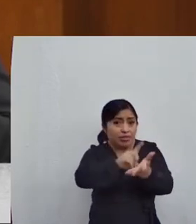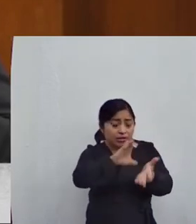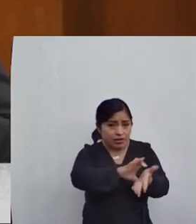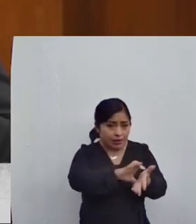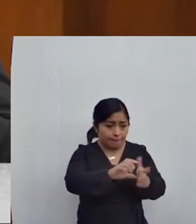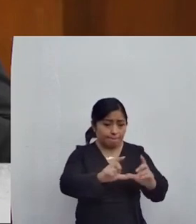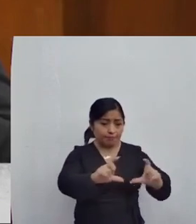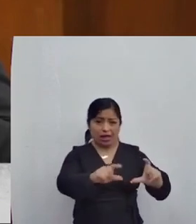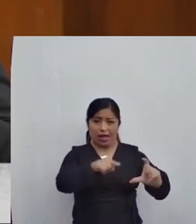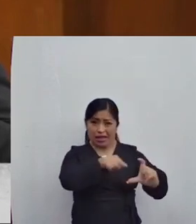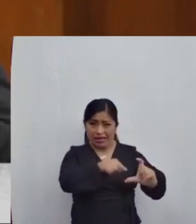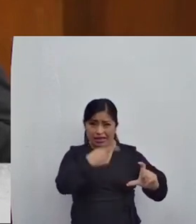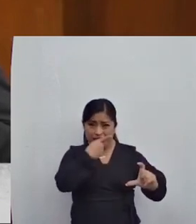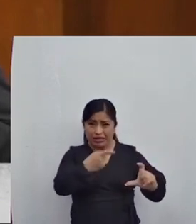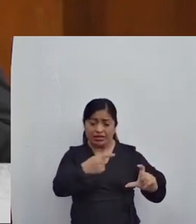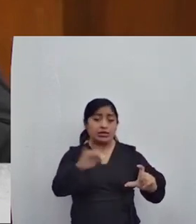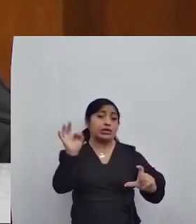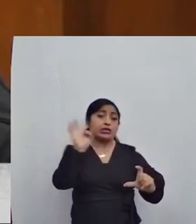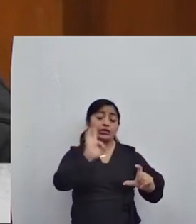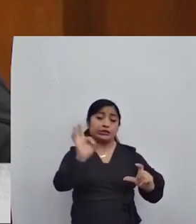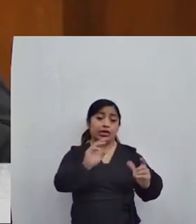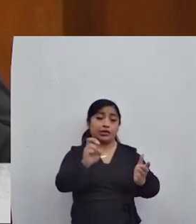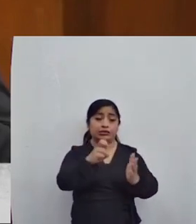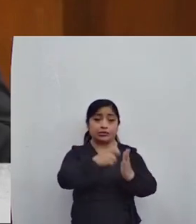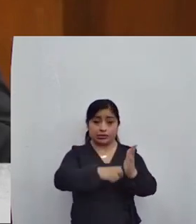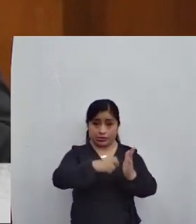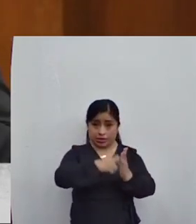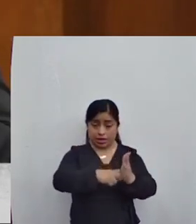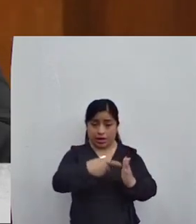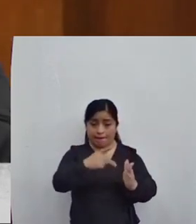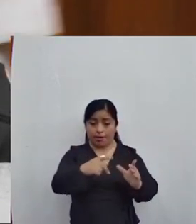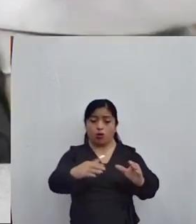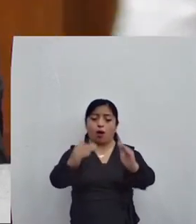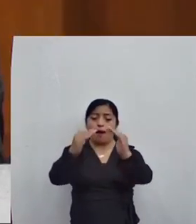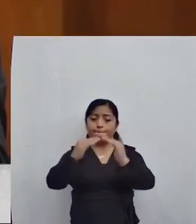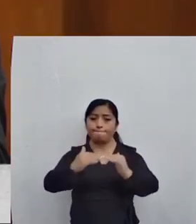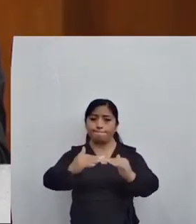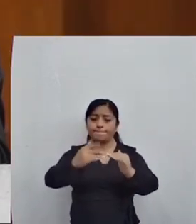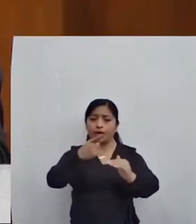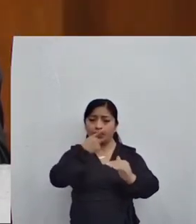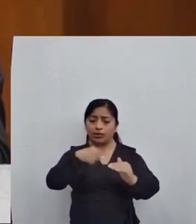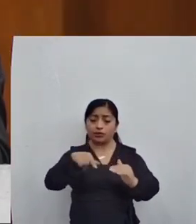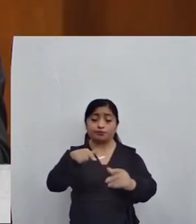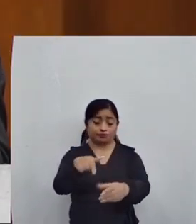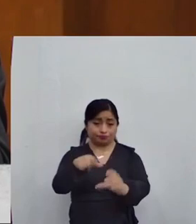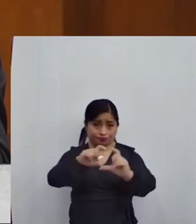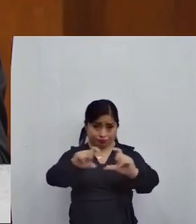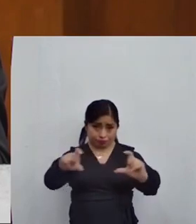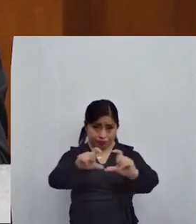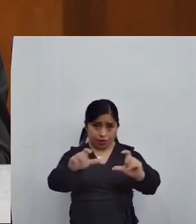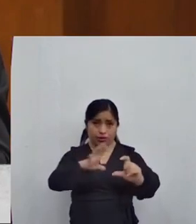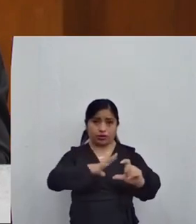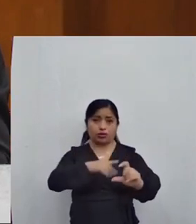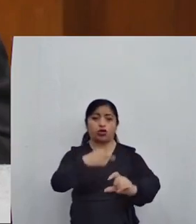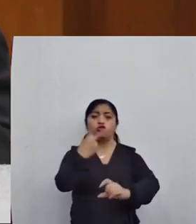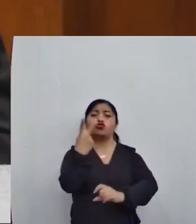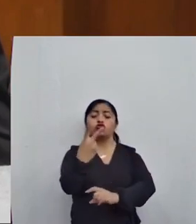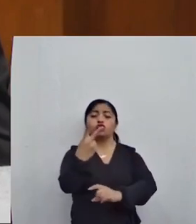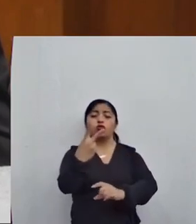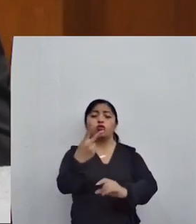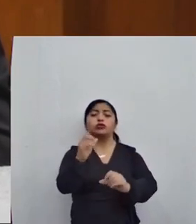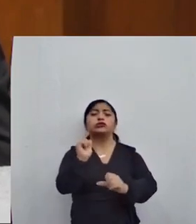parece que se va a eliminar. En la fracción tercera, ustedes pueden encontrar tres principios